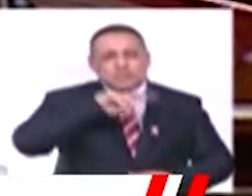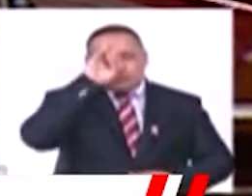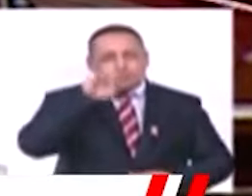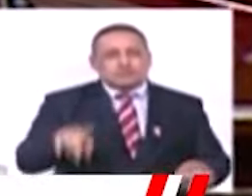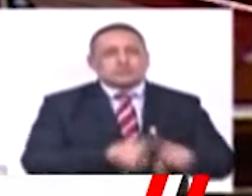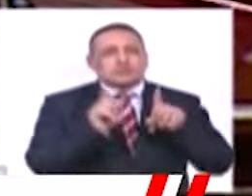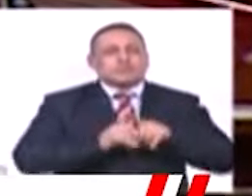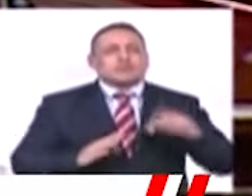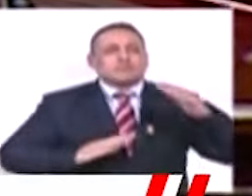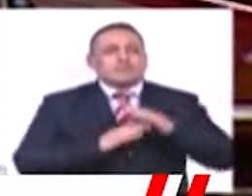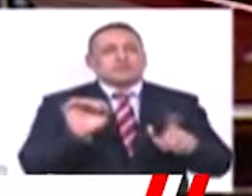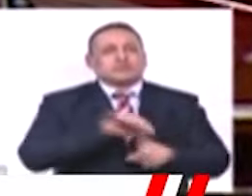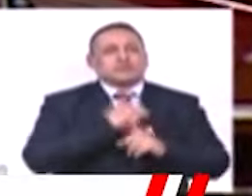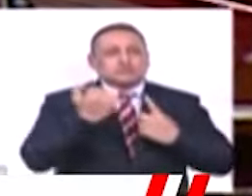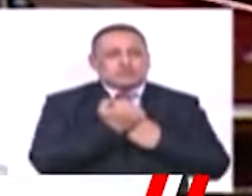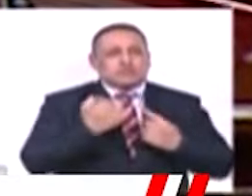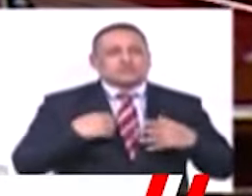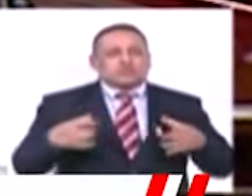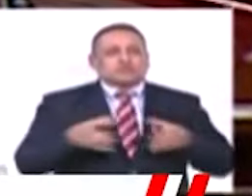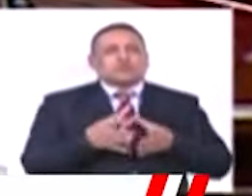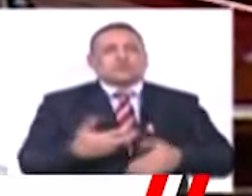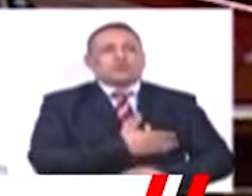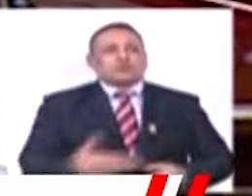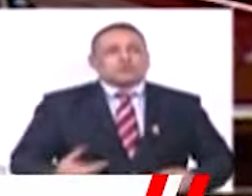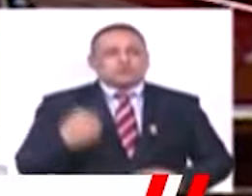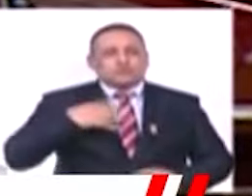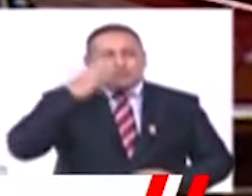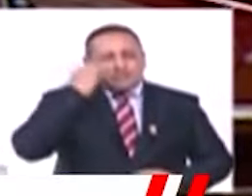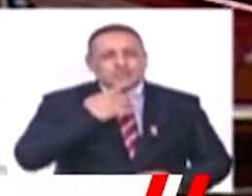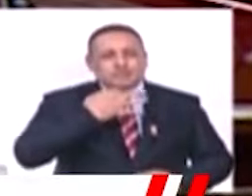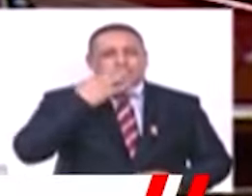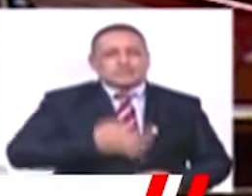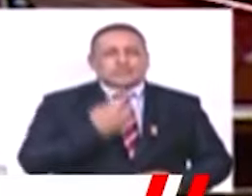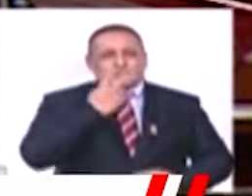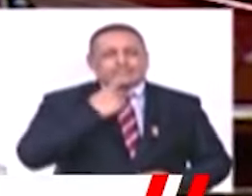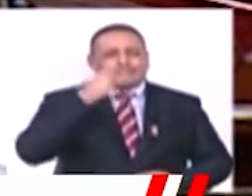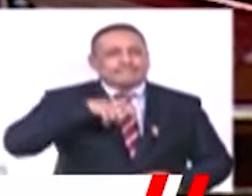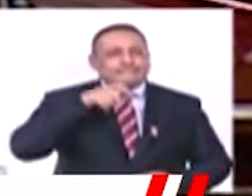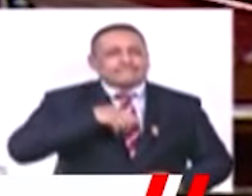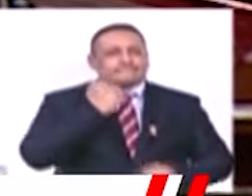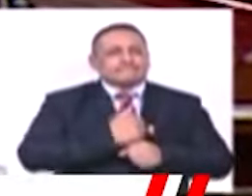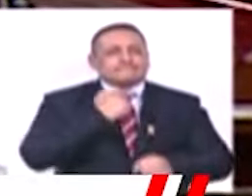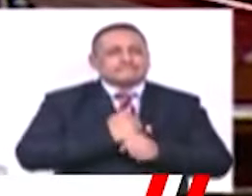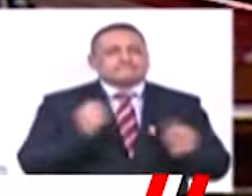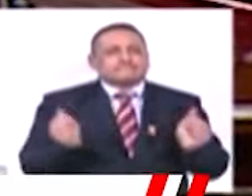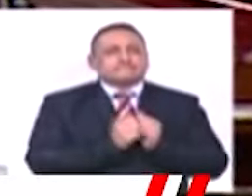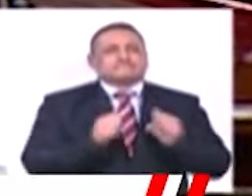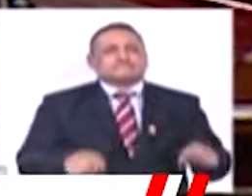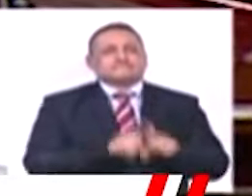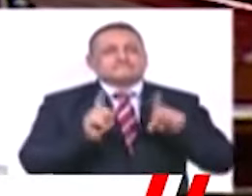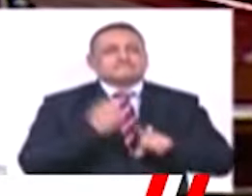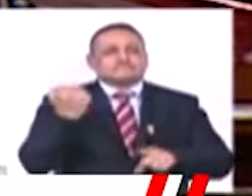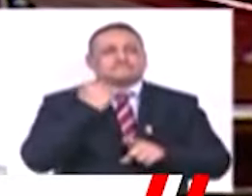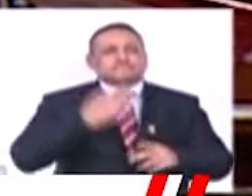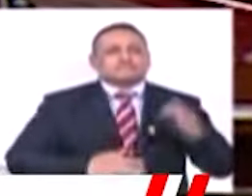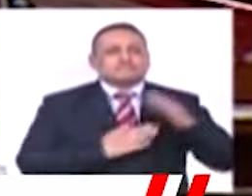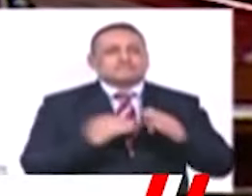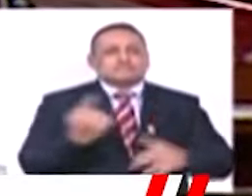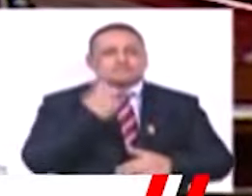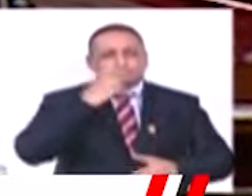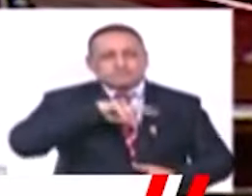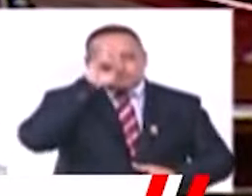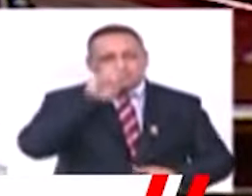y paz social. Nuestro Gobierno cree firmemente en la necesidad de trabajar para lograr la paz social en el